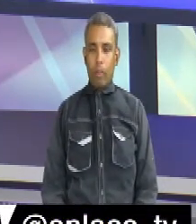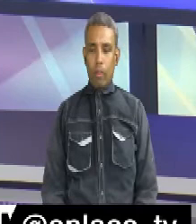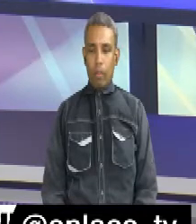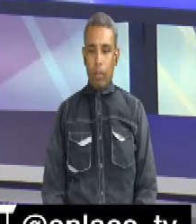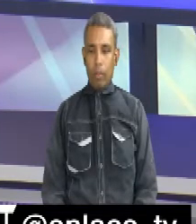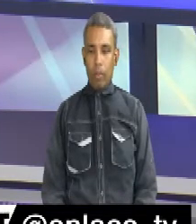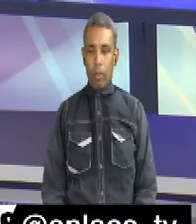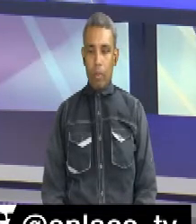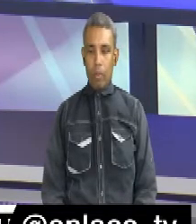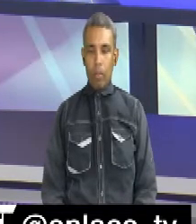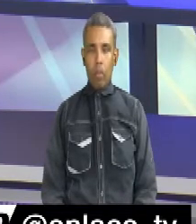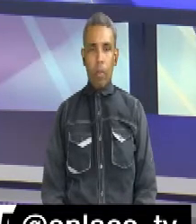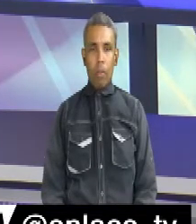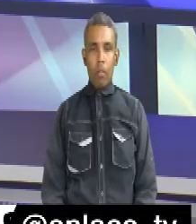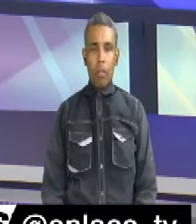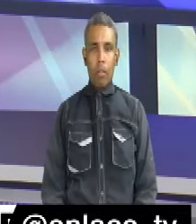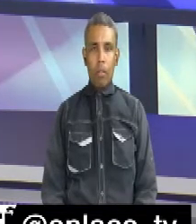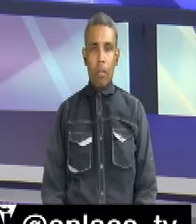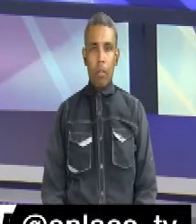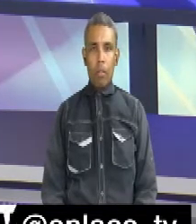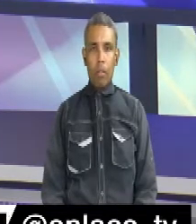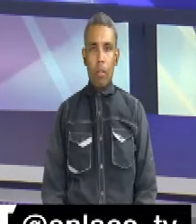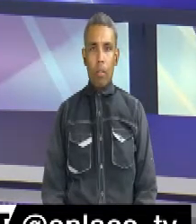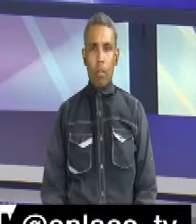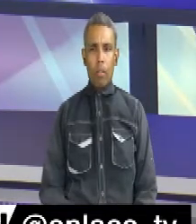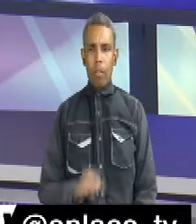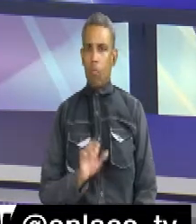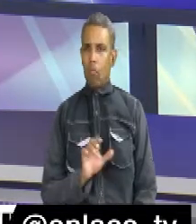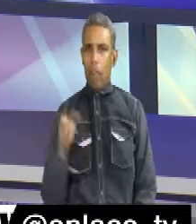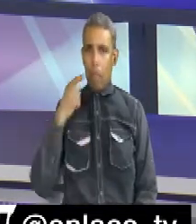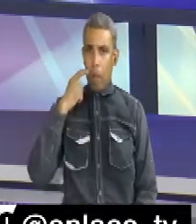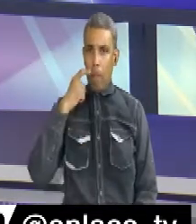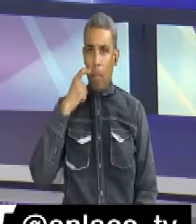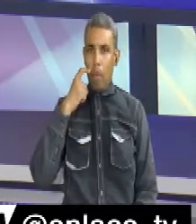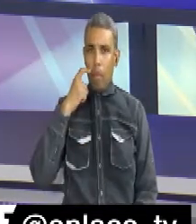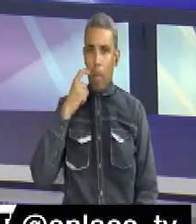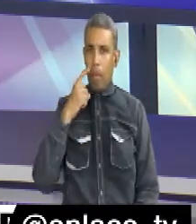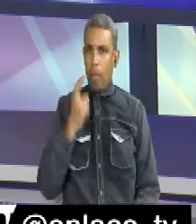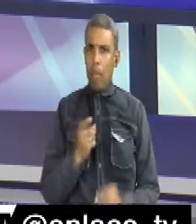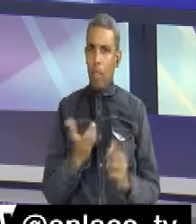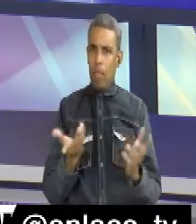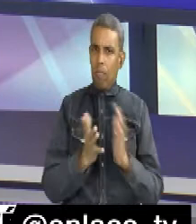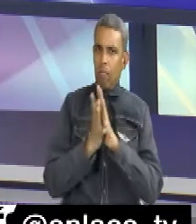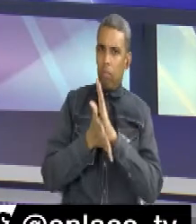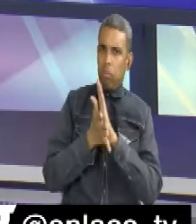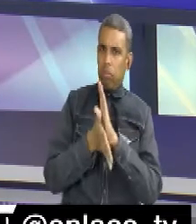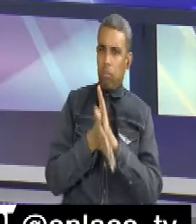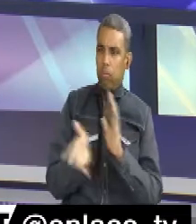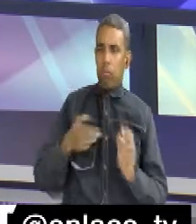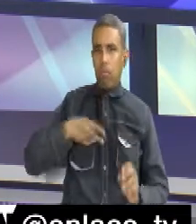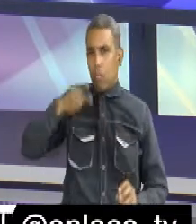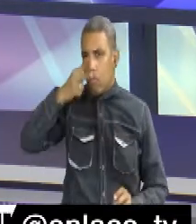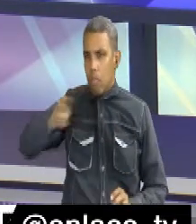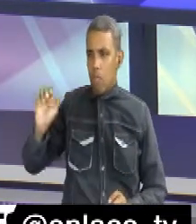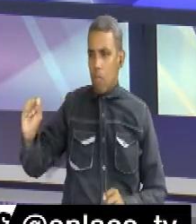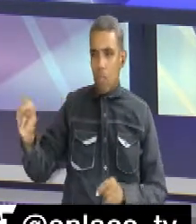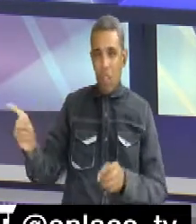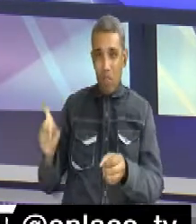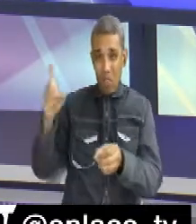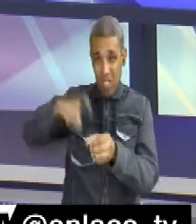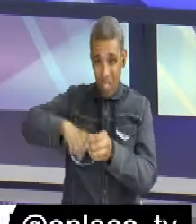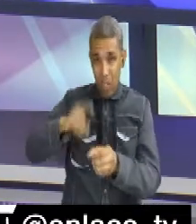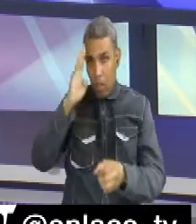militar en el BAEP 7, resultó quemado junto a otro soldado y asegura que nunca fue informado sobre este hecho por parte del